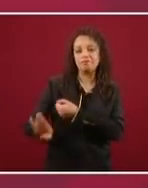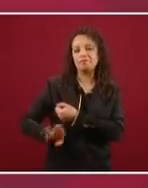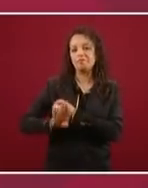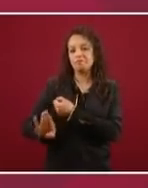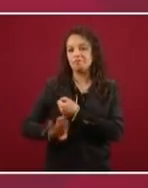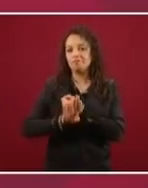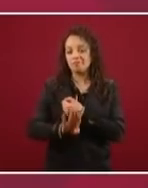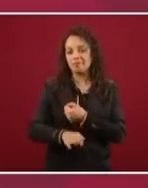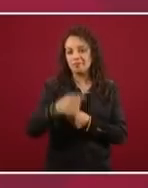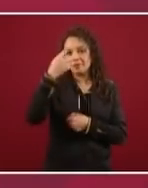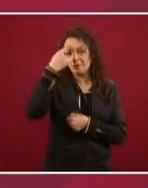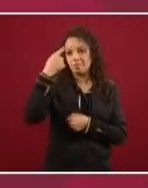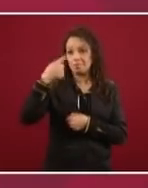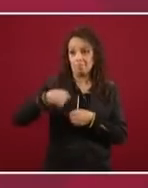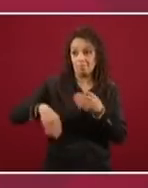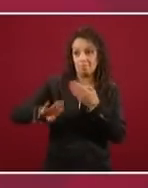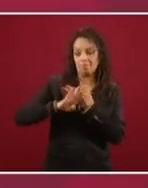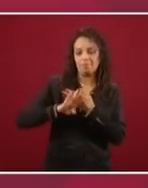provocación